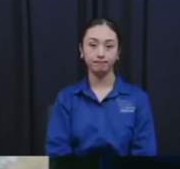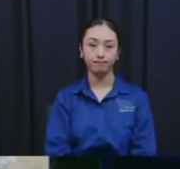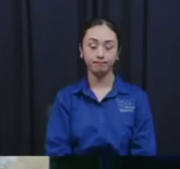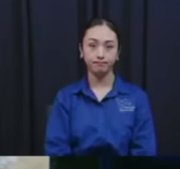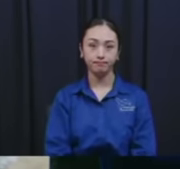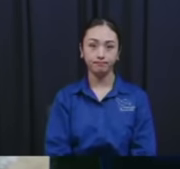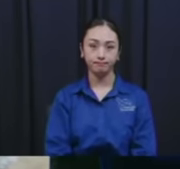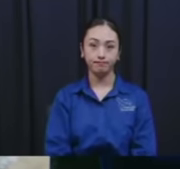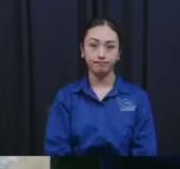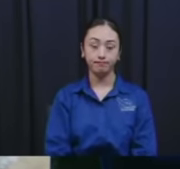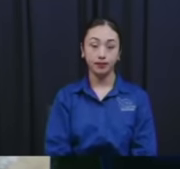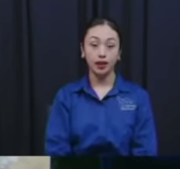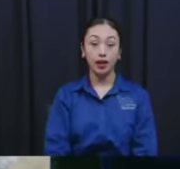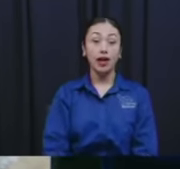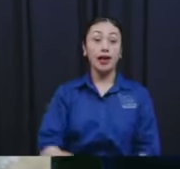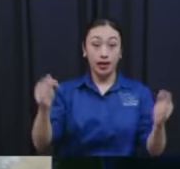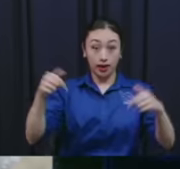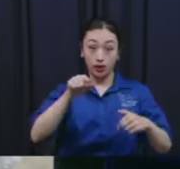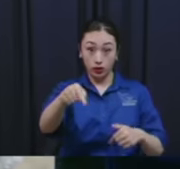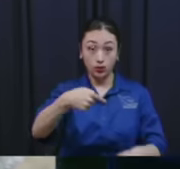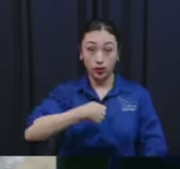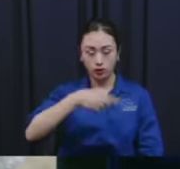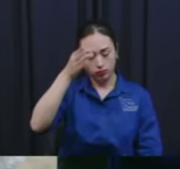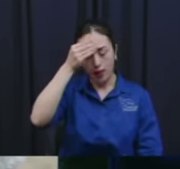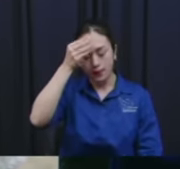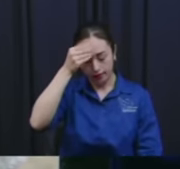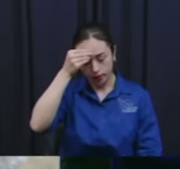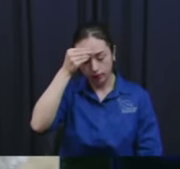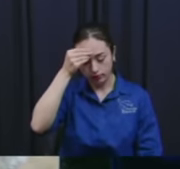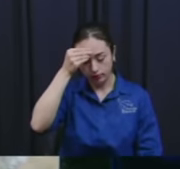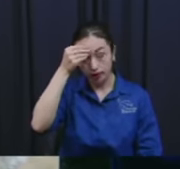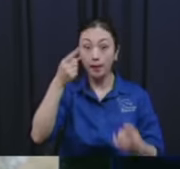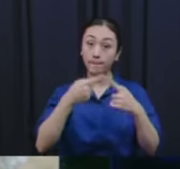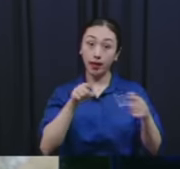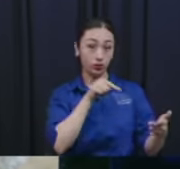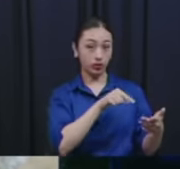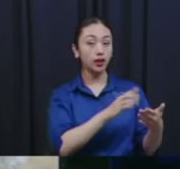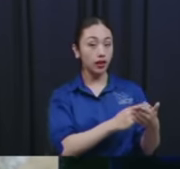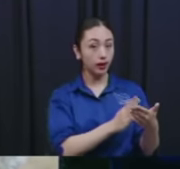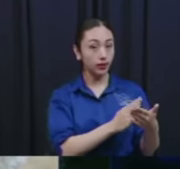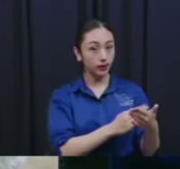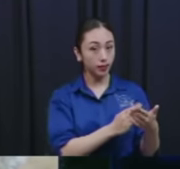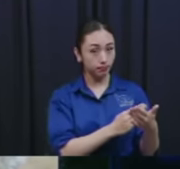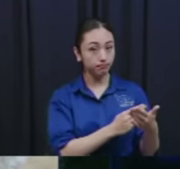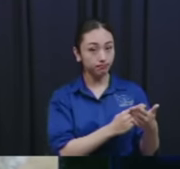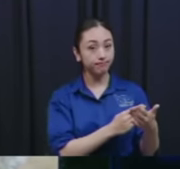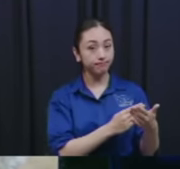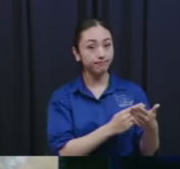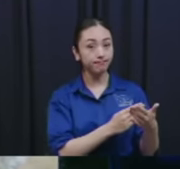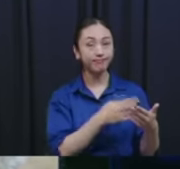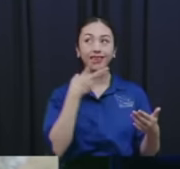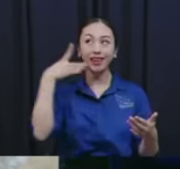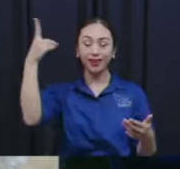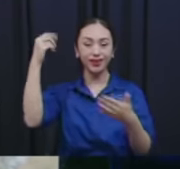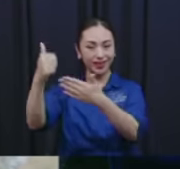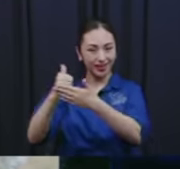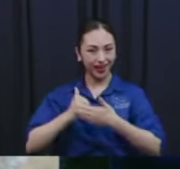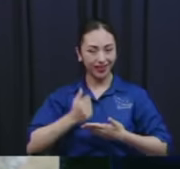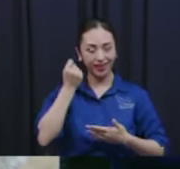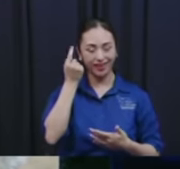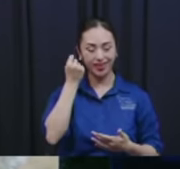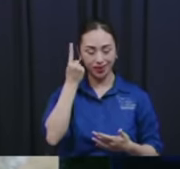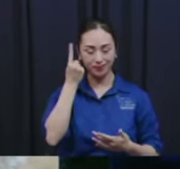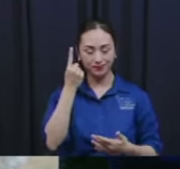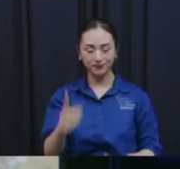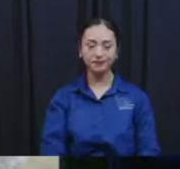junto con ustedes estoy aprendiendo quiero serles sincero pero ahí está en la Biblia y que Dios nos vaya ayudando entonces mire